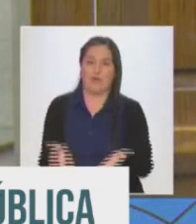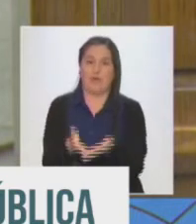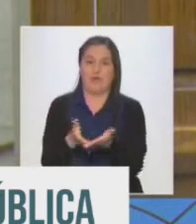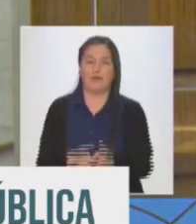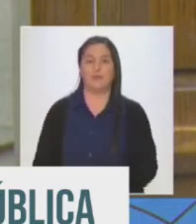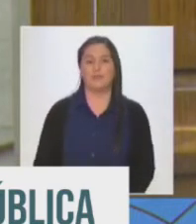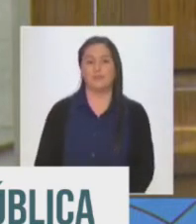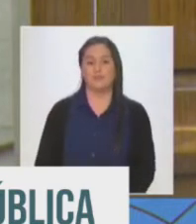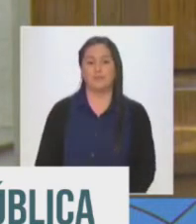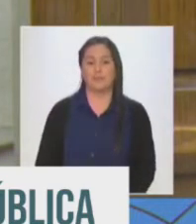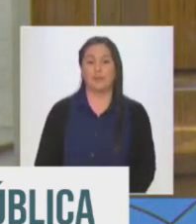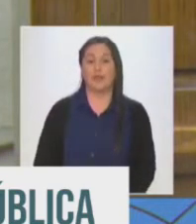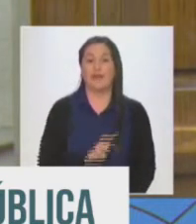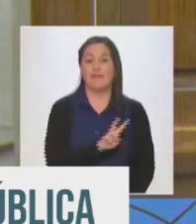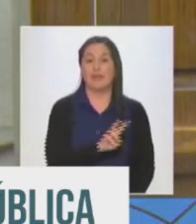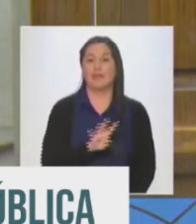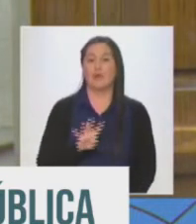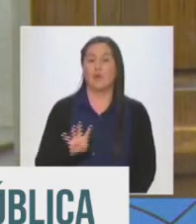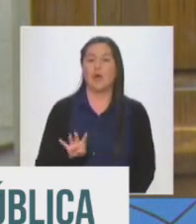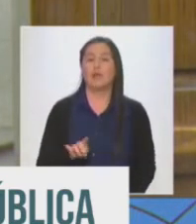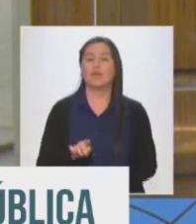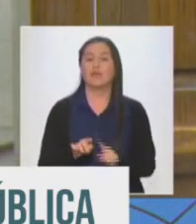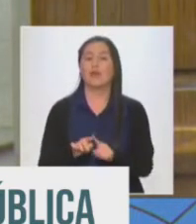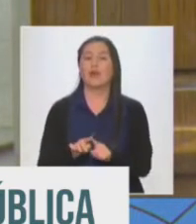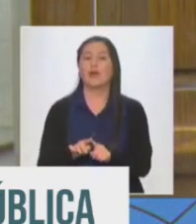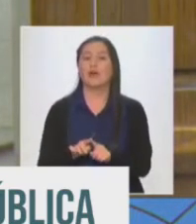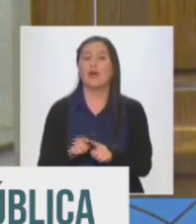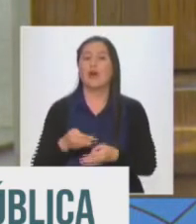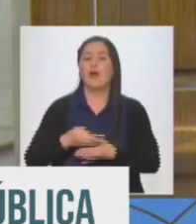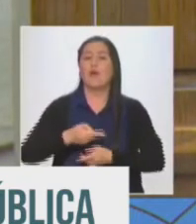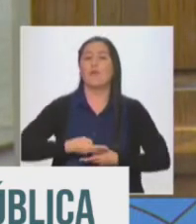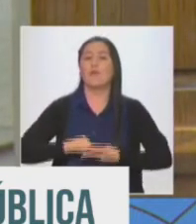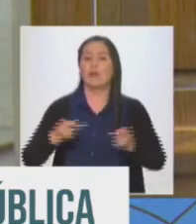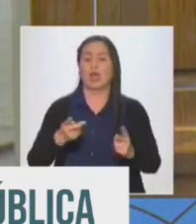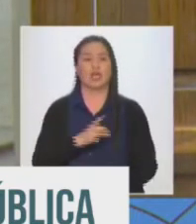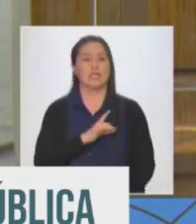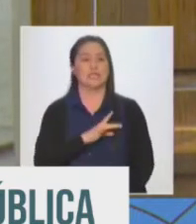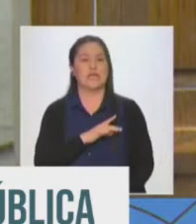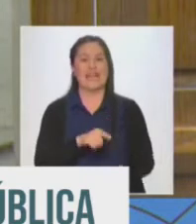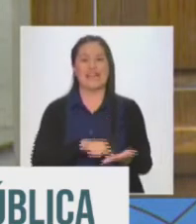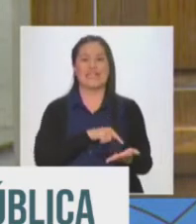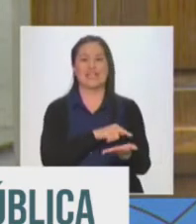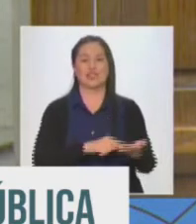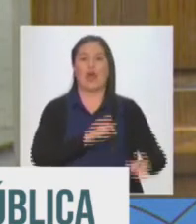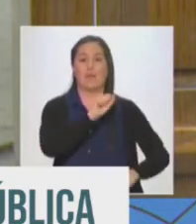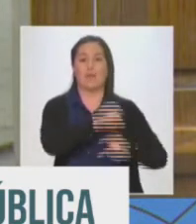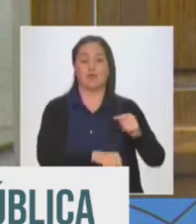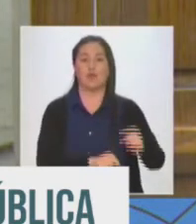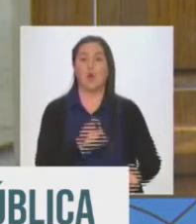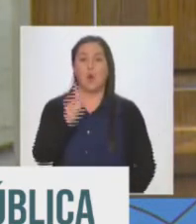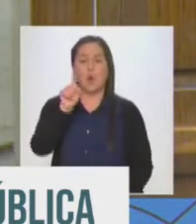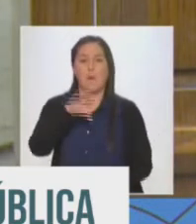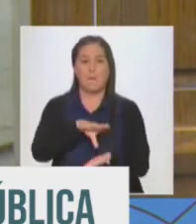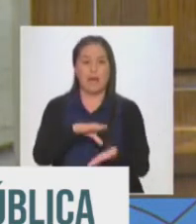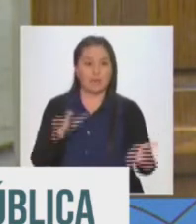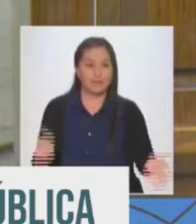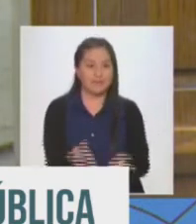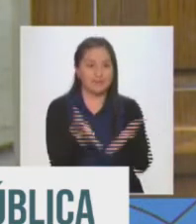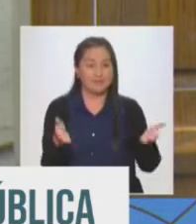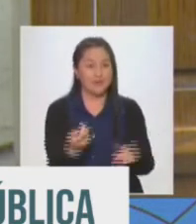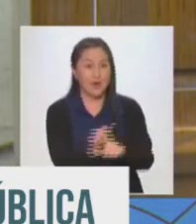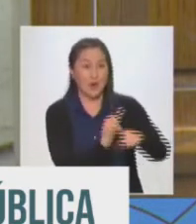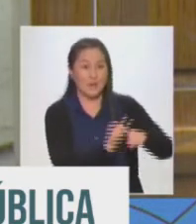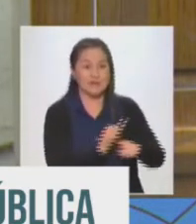France 24 declaró paradójicamente Chile rechazó su aprobación, habiendo sido uno de los países que había promovido la